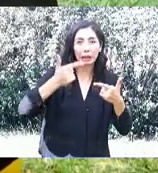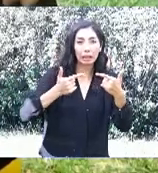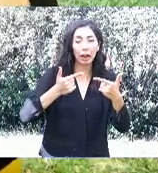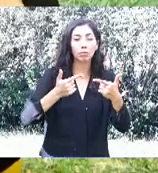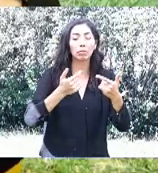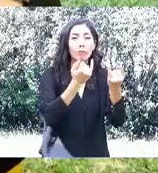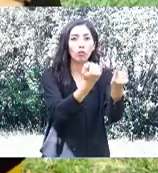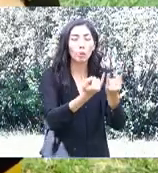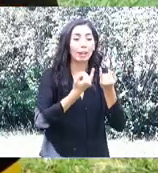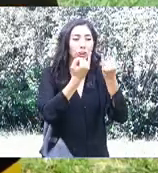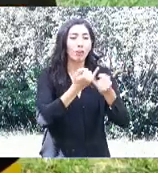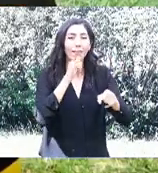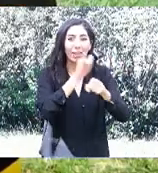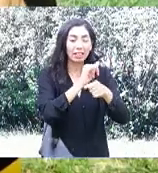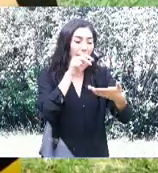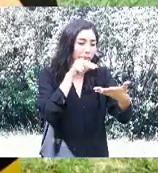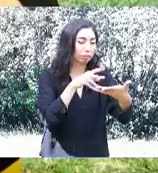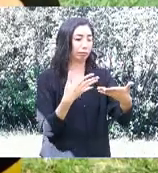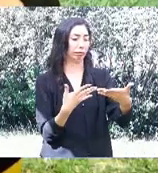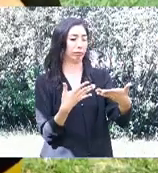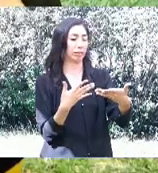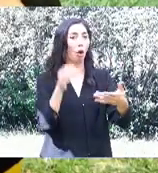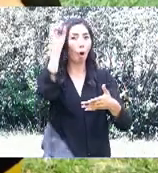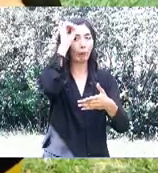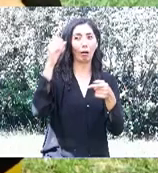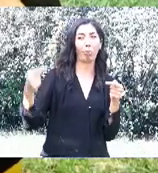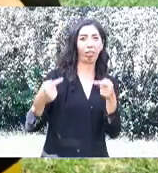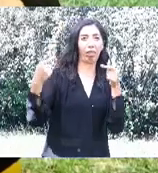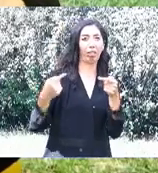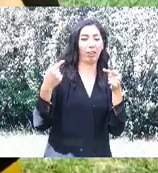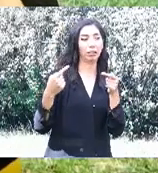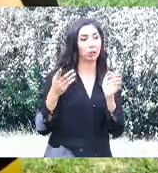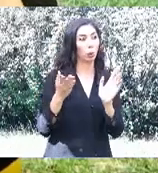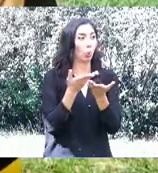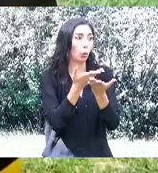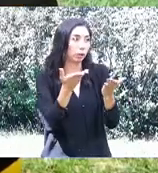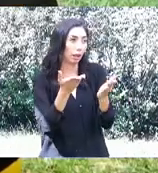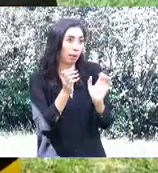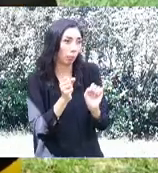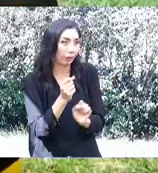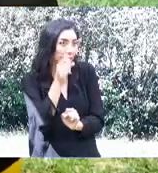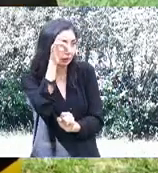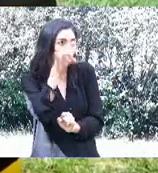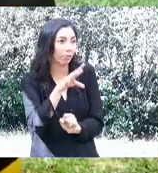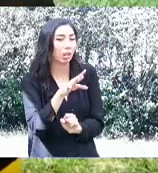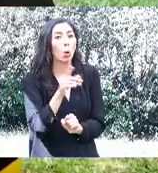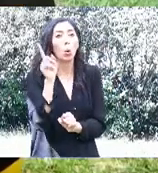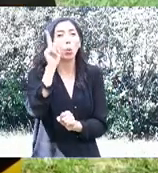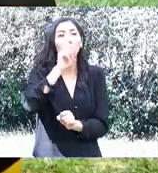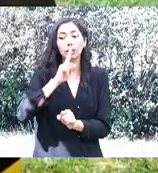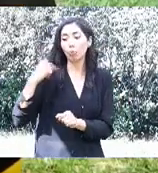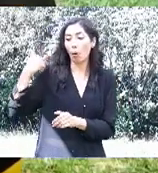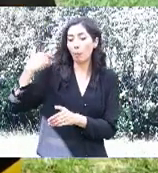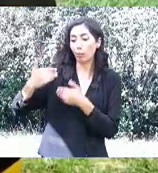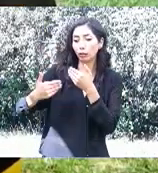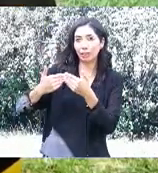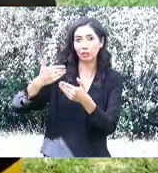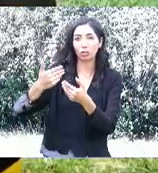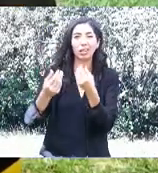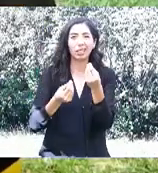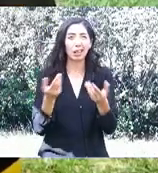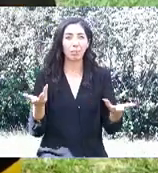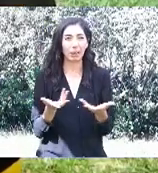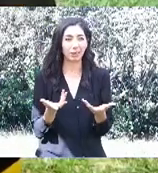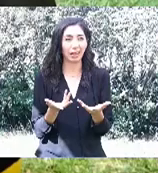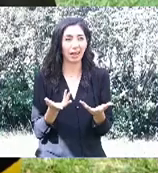polarizar las personas eso bueno puede usted juzgar Cómo cómo le afecta eso pero sin duda que hemos visto que en los últimos procesos lo que pasa es que